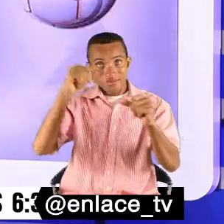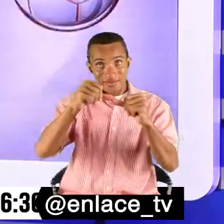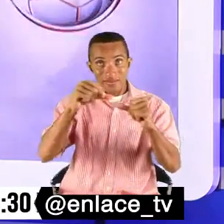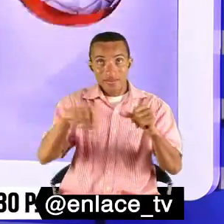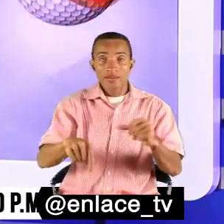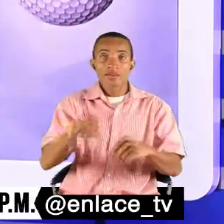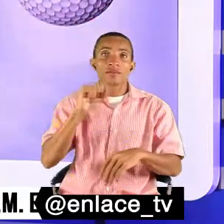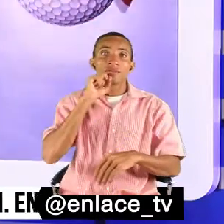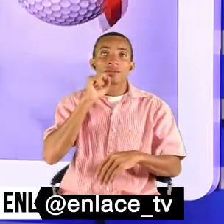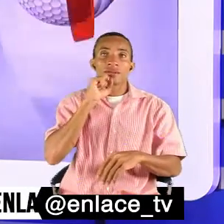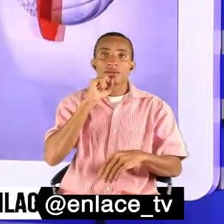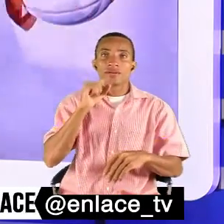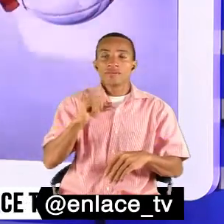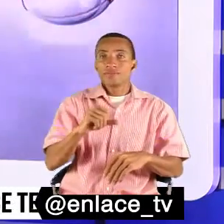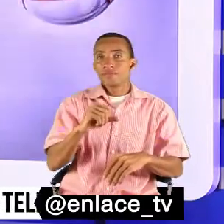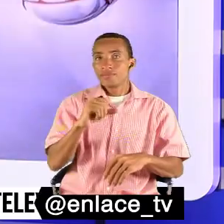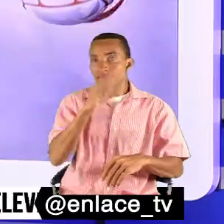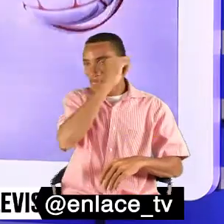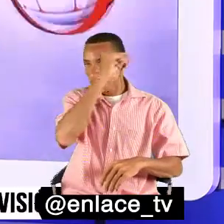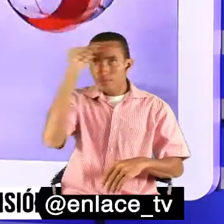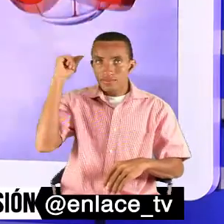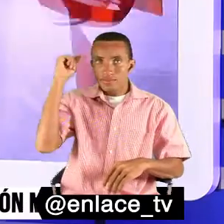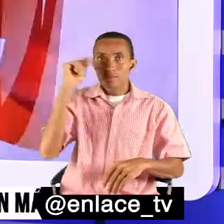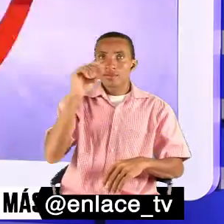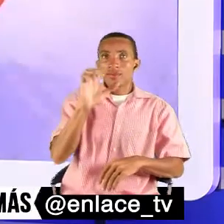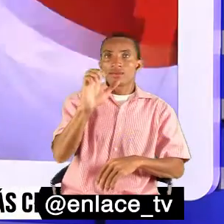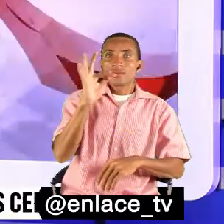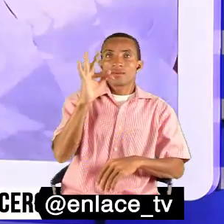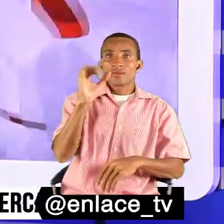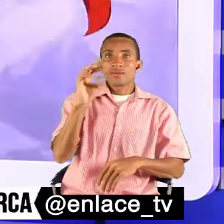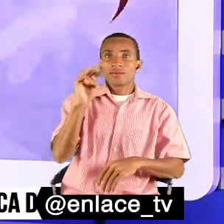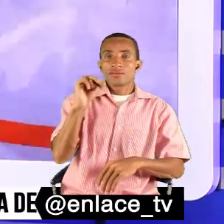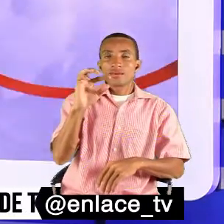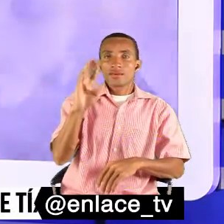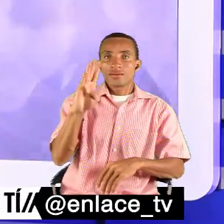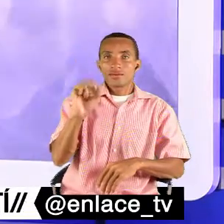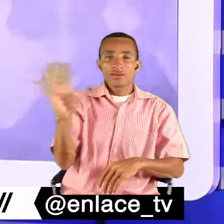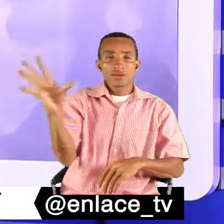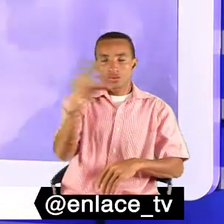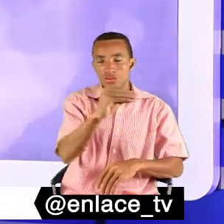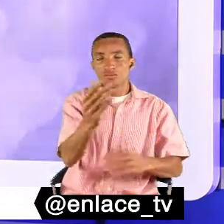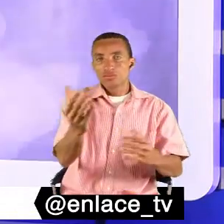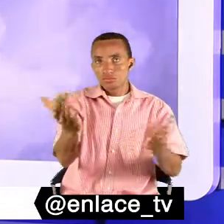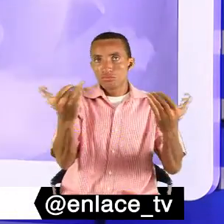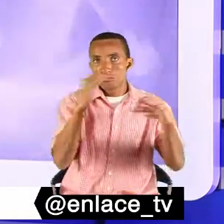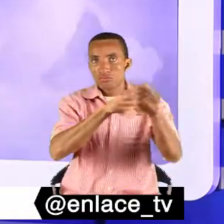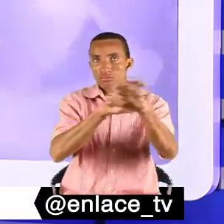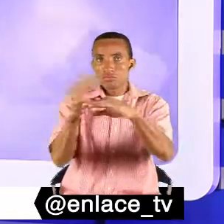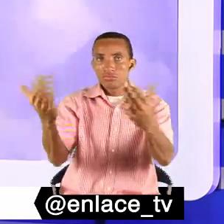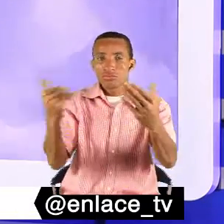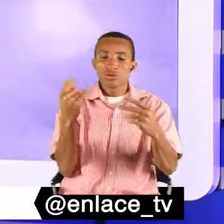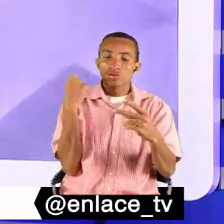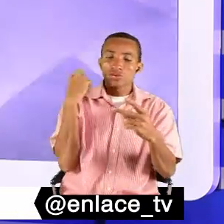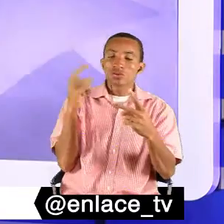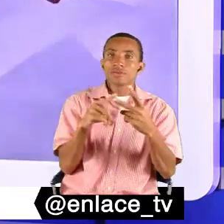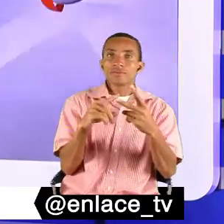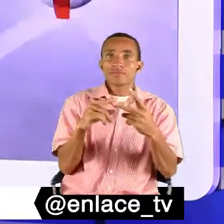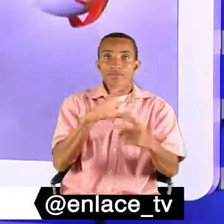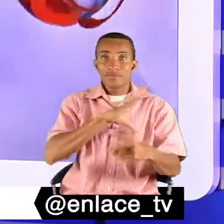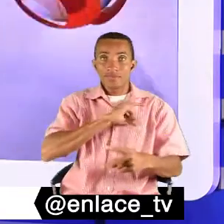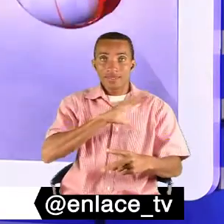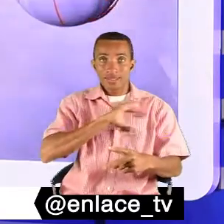en la Villa Olímpica con el circuito de MTB o Mountain Bike, todos desde ya invitados. Y hace pocas horas el Deportivo Cali dio a conocer a